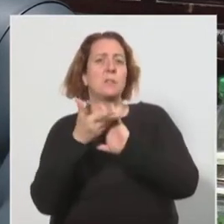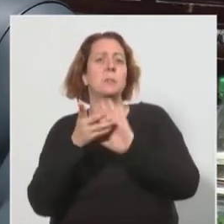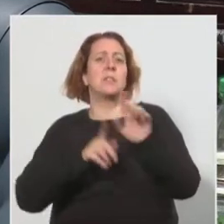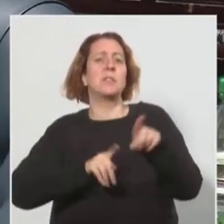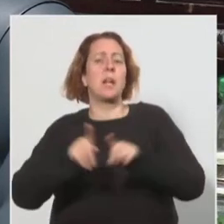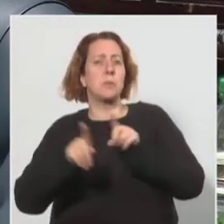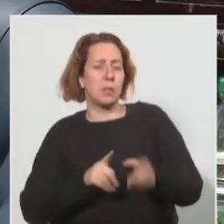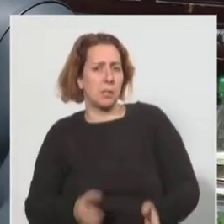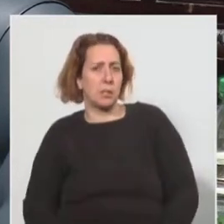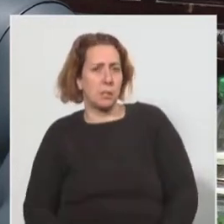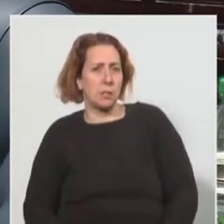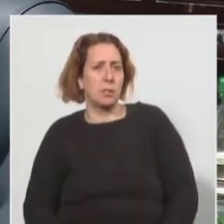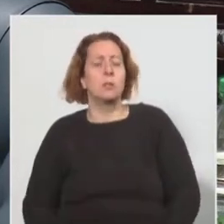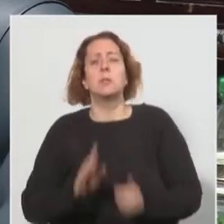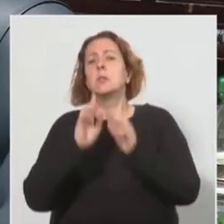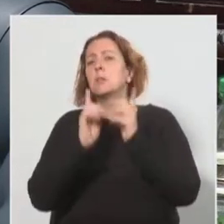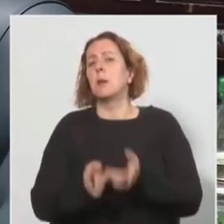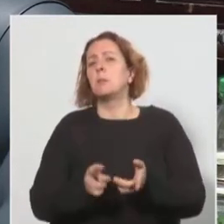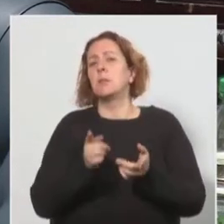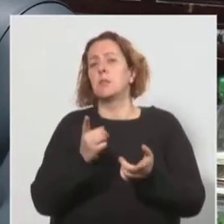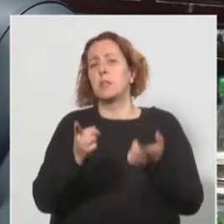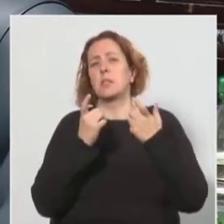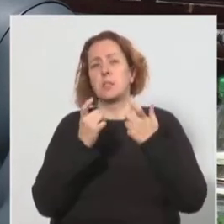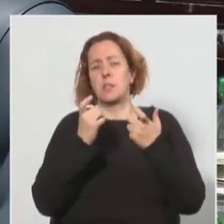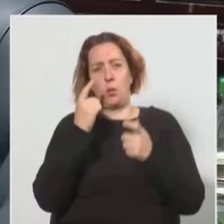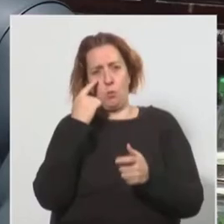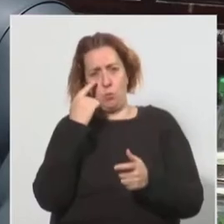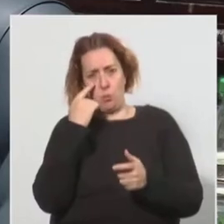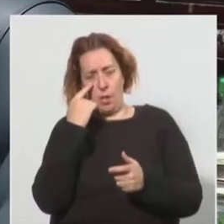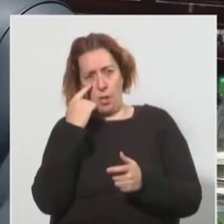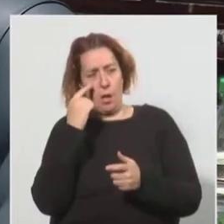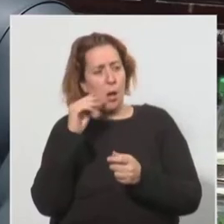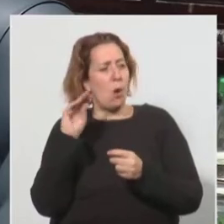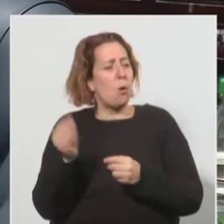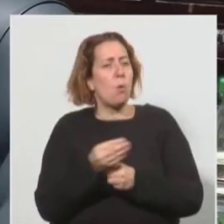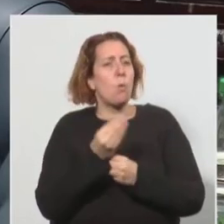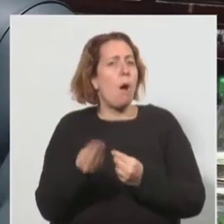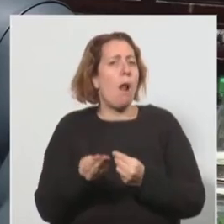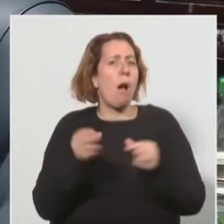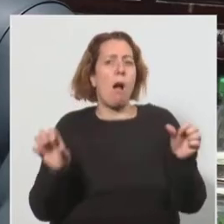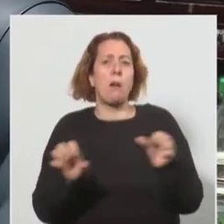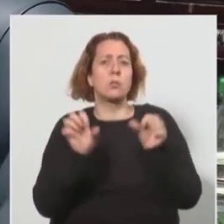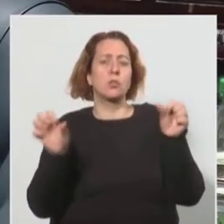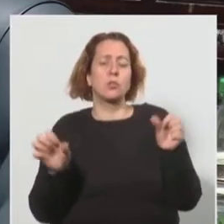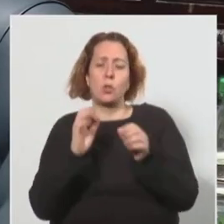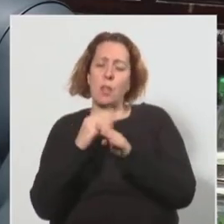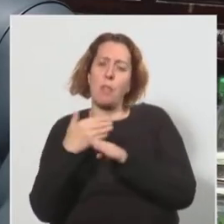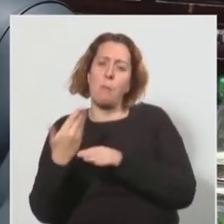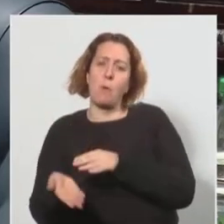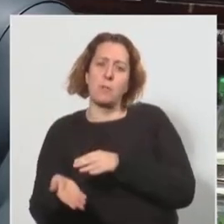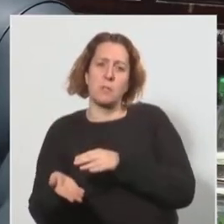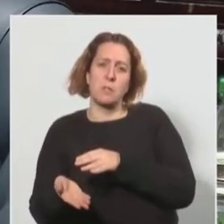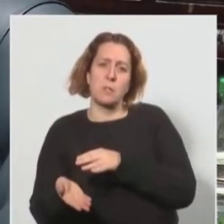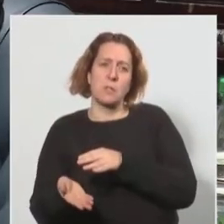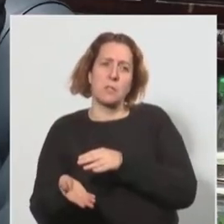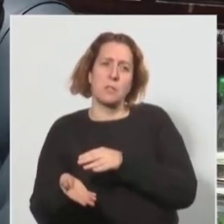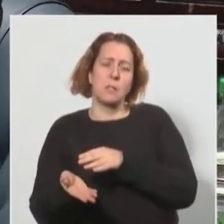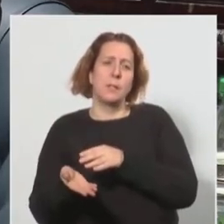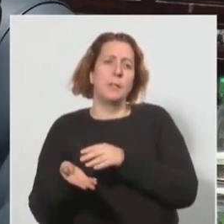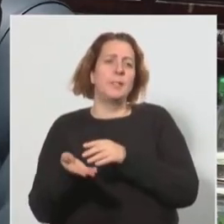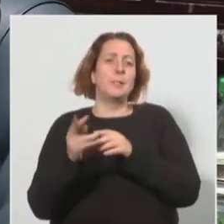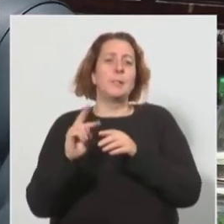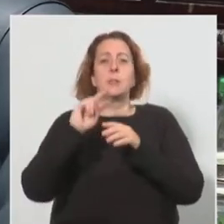tramitación. También sería necesario conocer cuáles fueron las acciones posteriores de